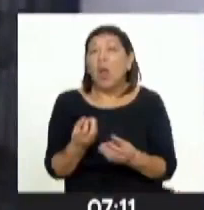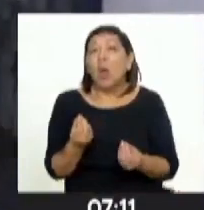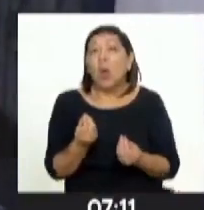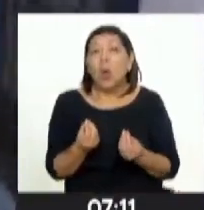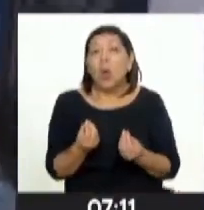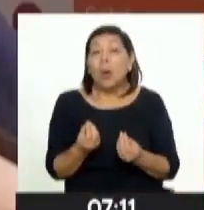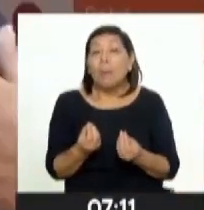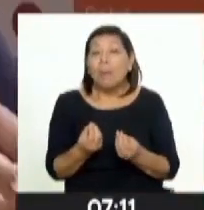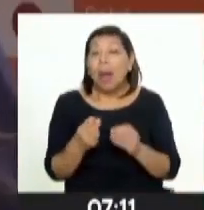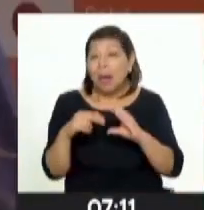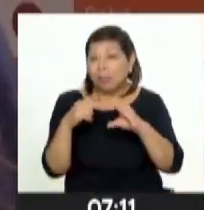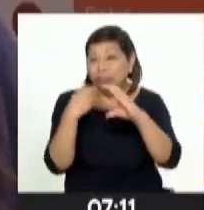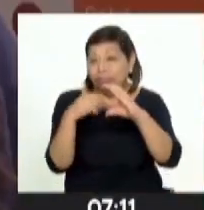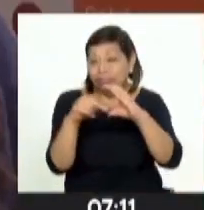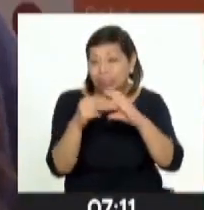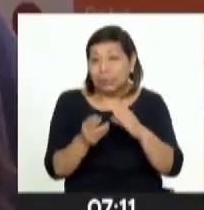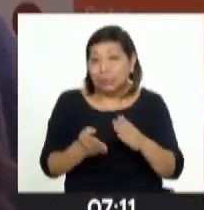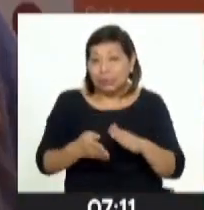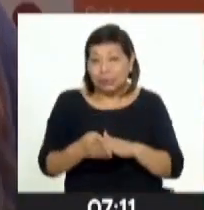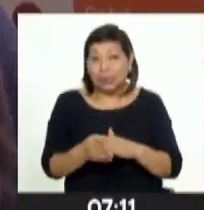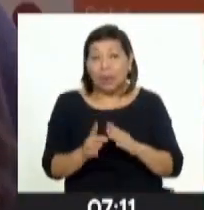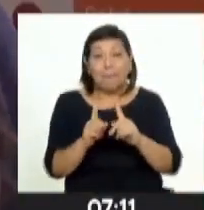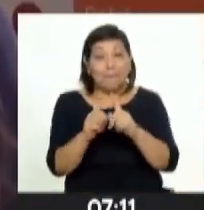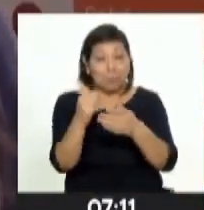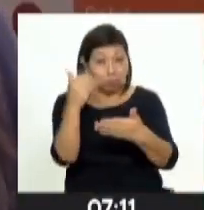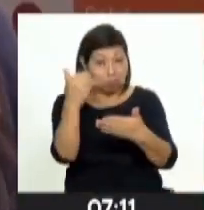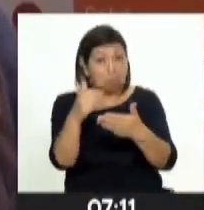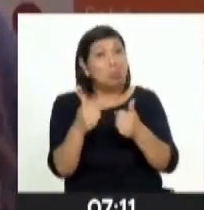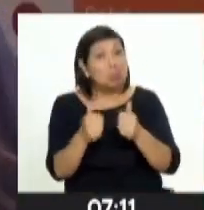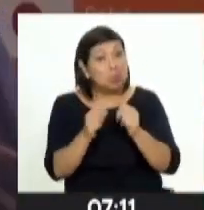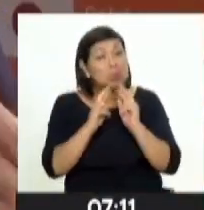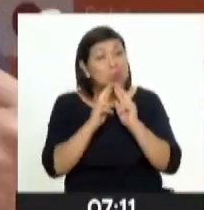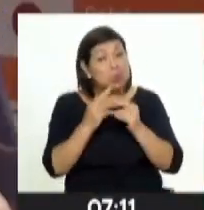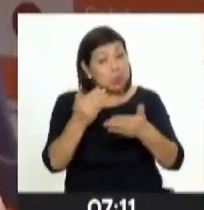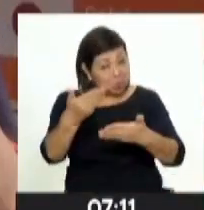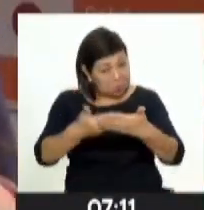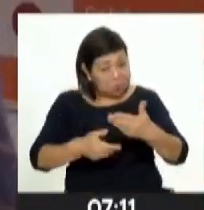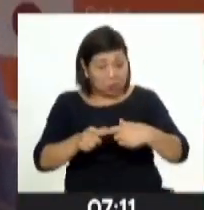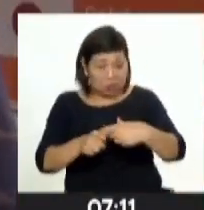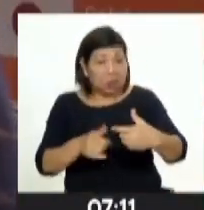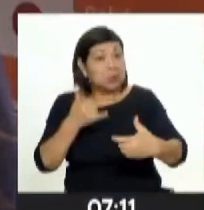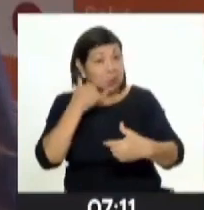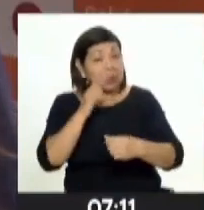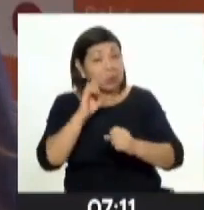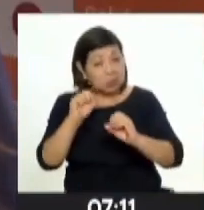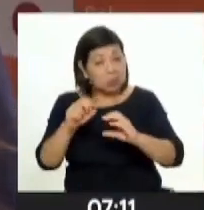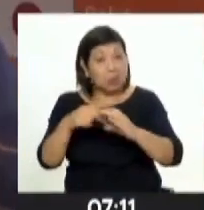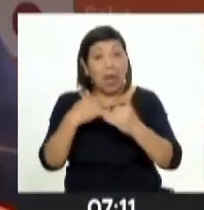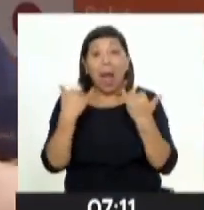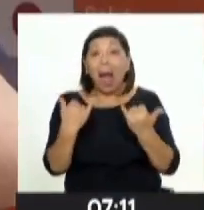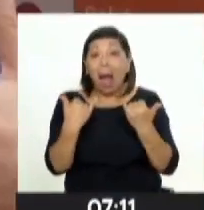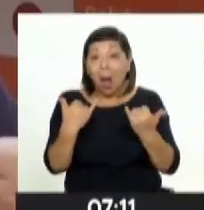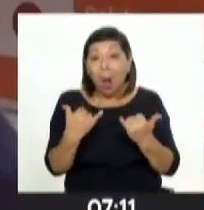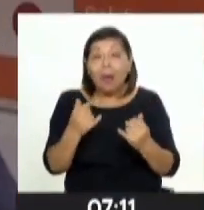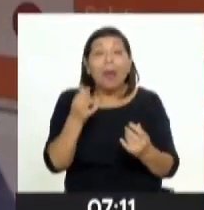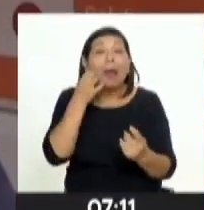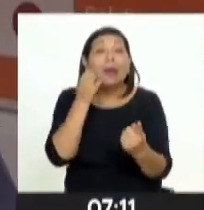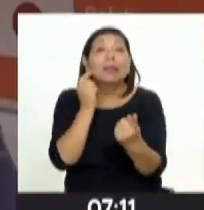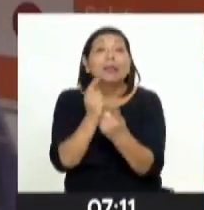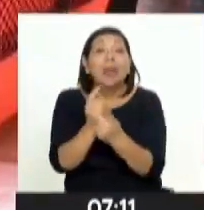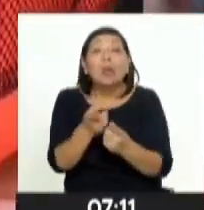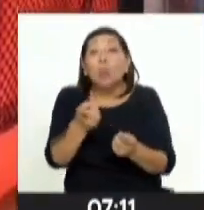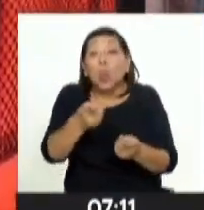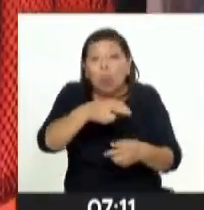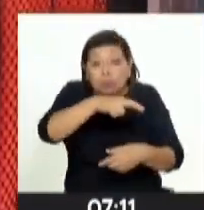unos mensajes de texto para que ingresen a una encuesta, y hemos tenido buenos resultados con eso. Ahora sí, el simulacro es con